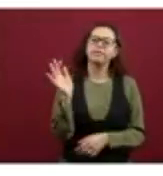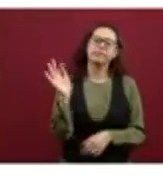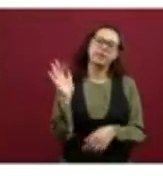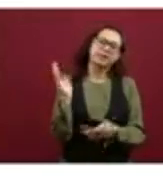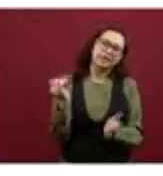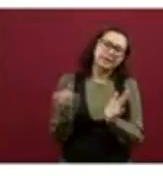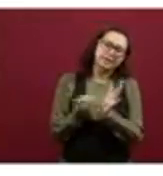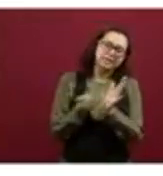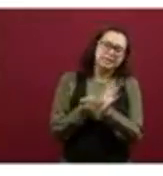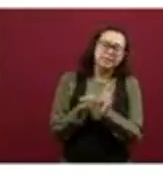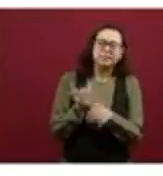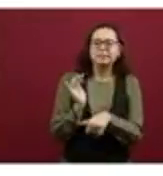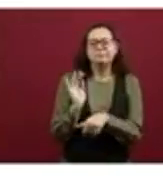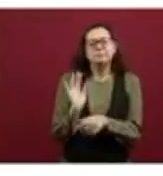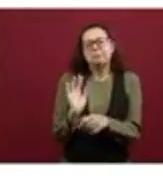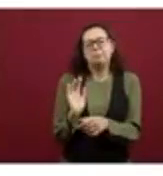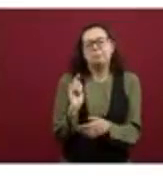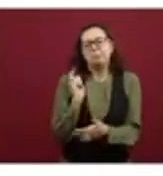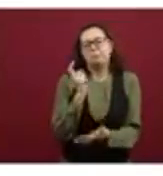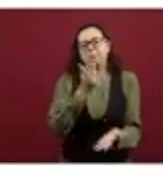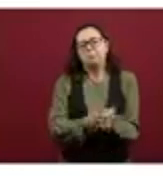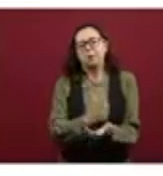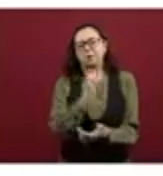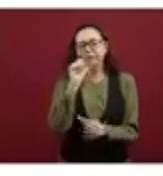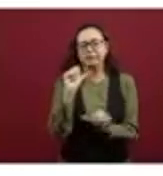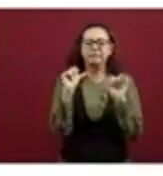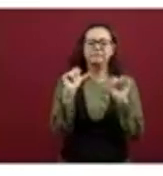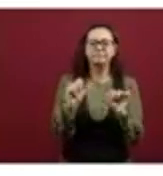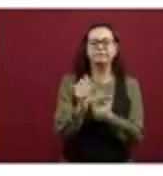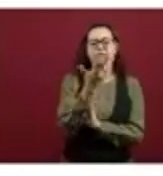valga la redundancia, generalizadas, de entre el 10